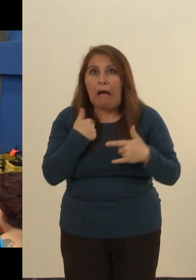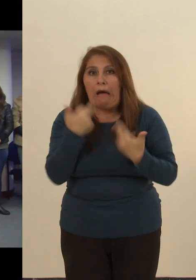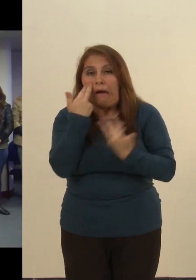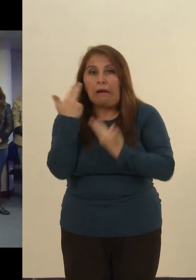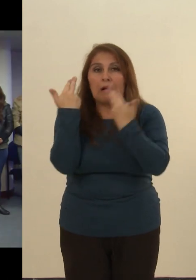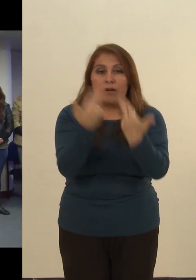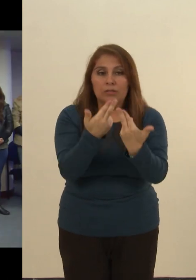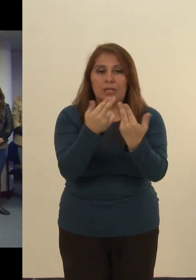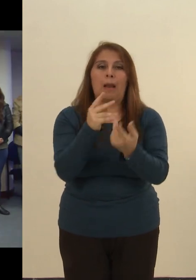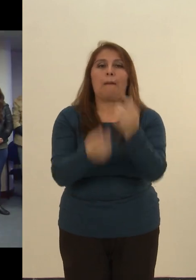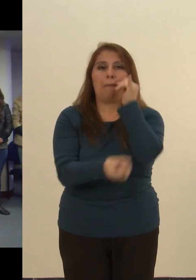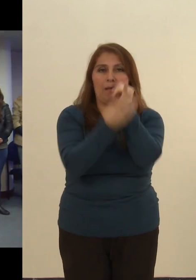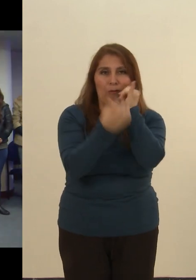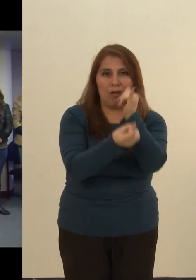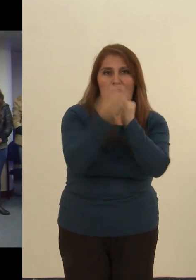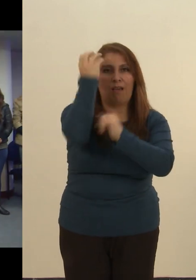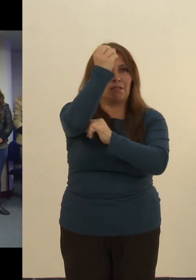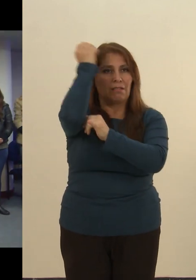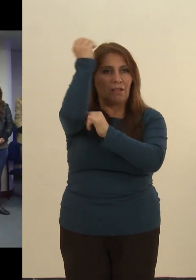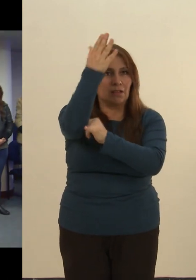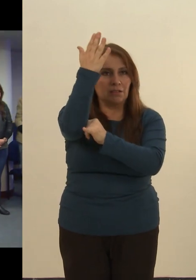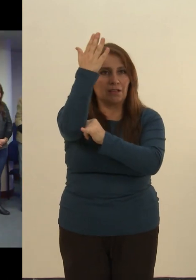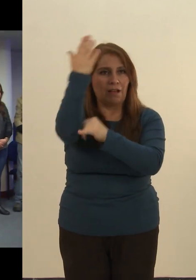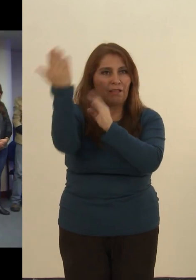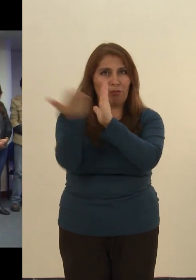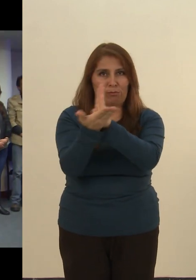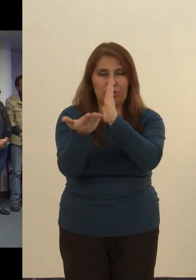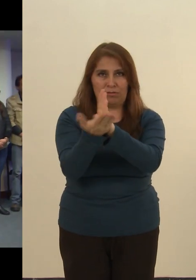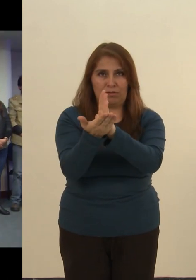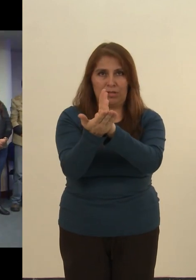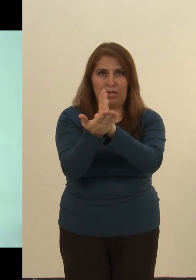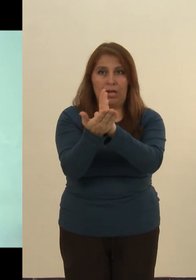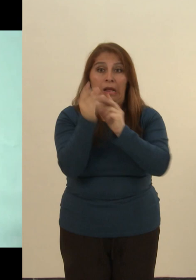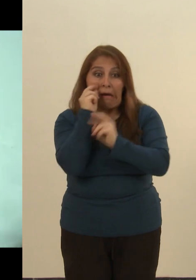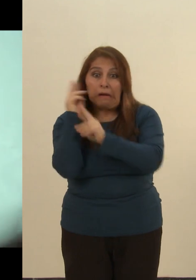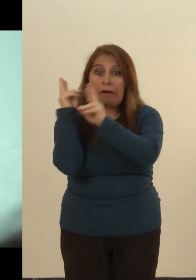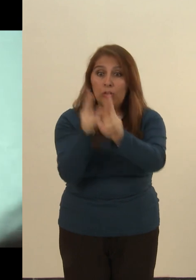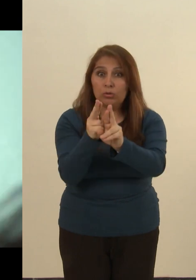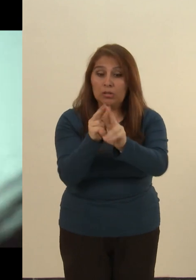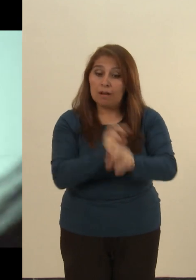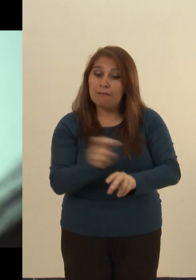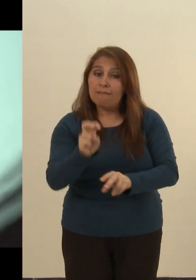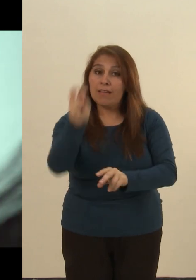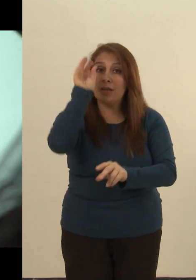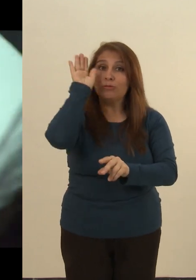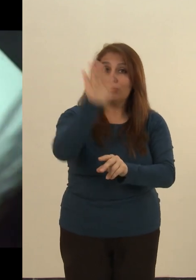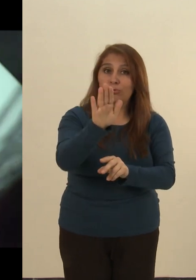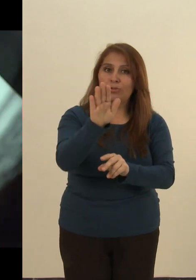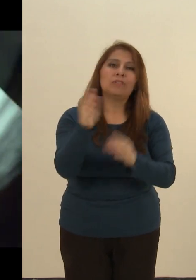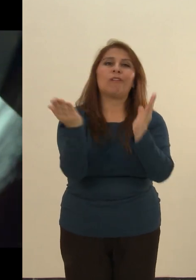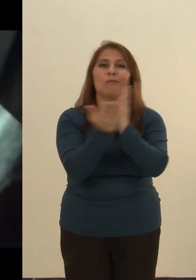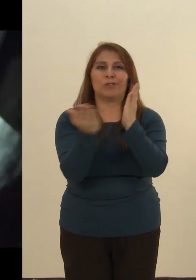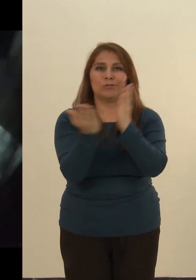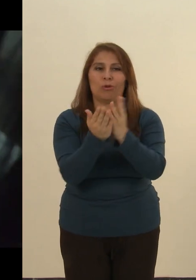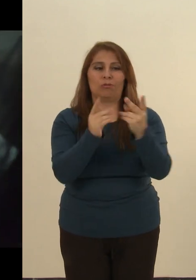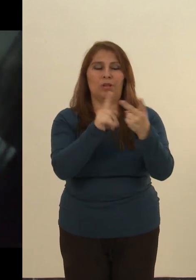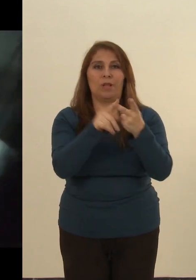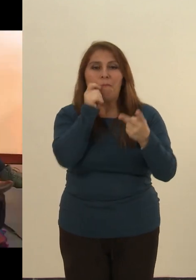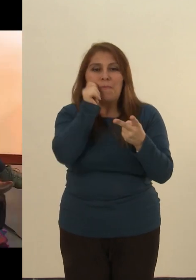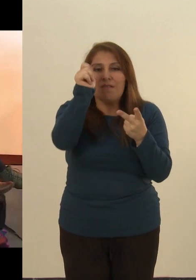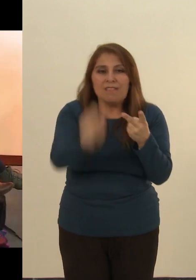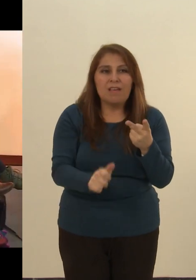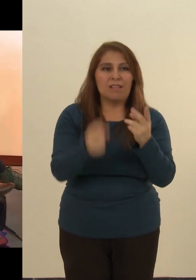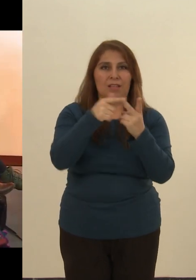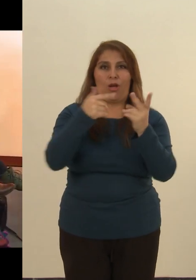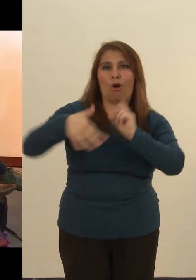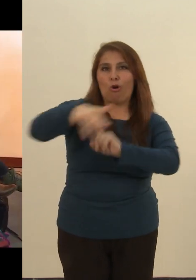la educación y la didáctica. Es capaz de interactuar en el ámbito educativo en sus diferentes niveles, modalidades y contextos, y de reflexionar, innovar